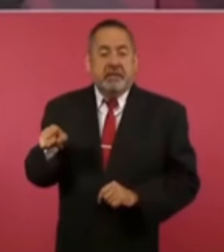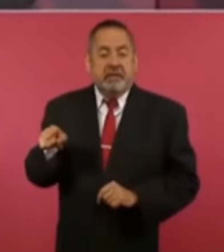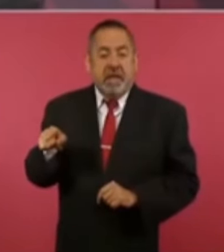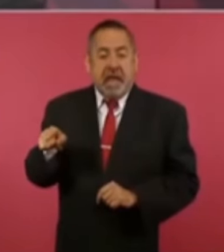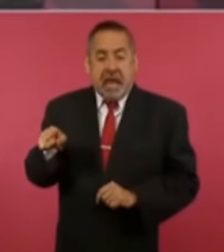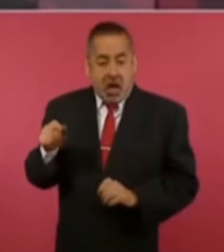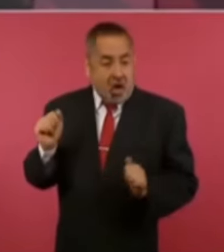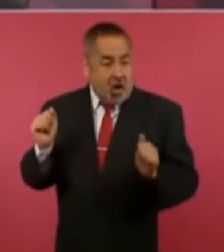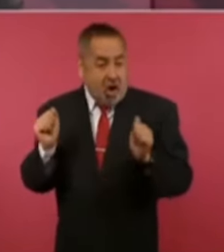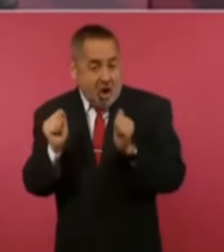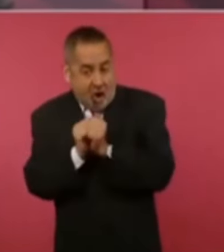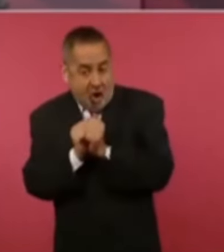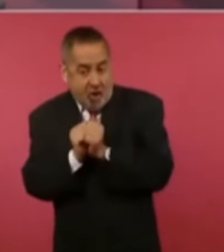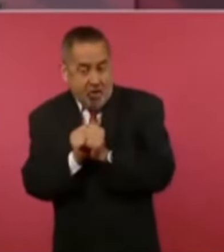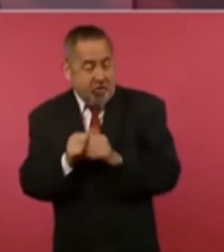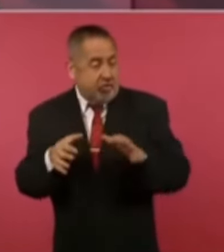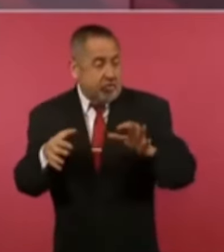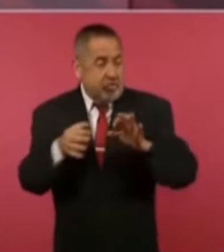participa directamente